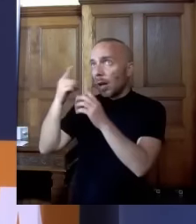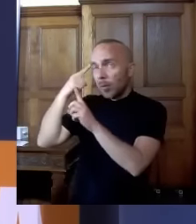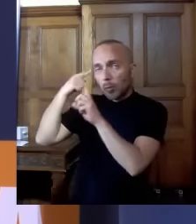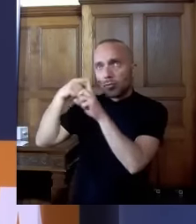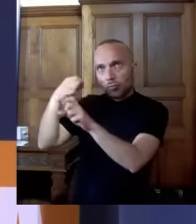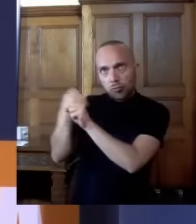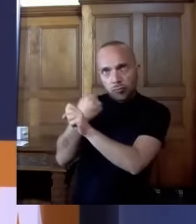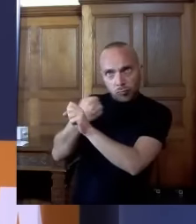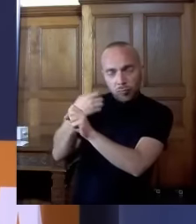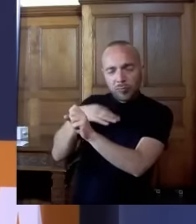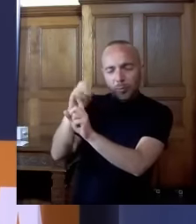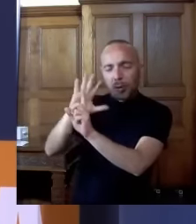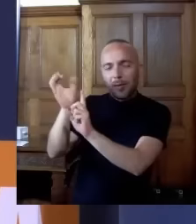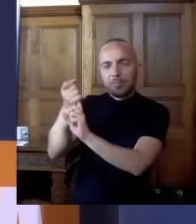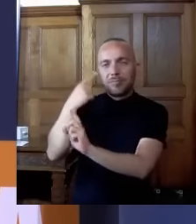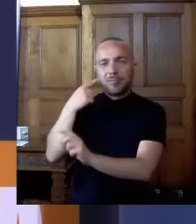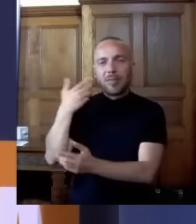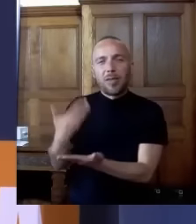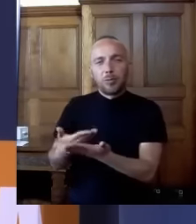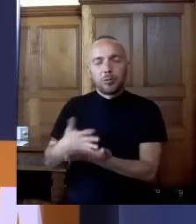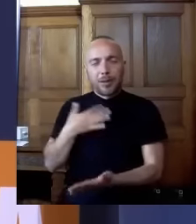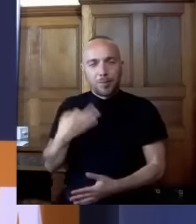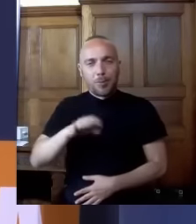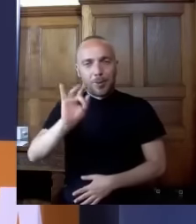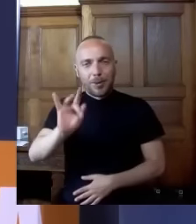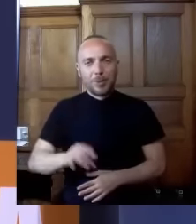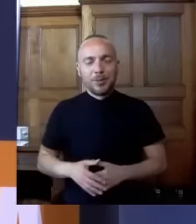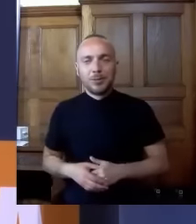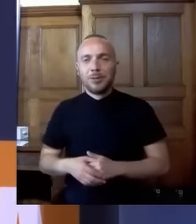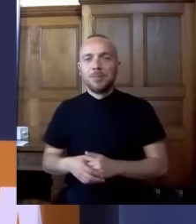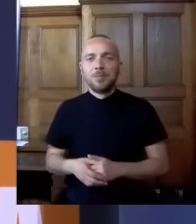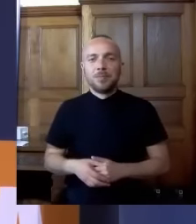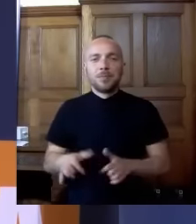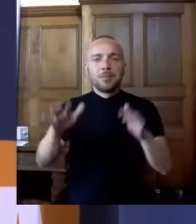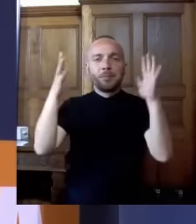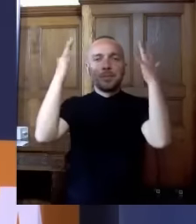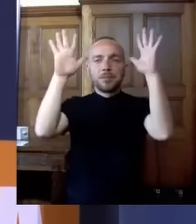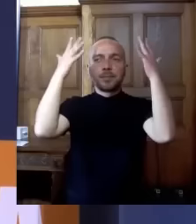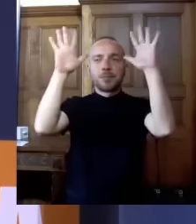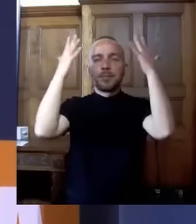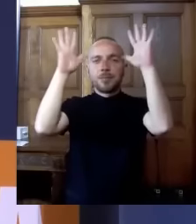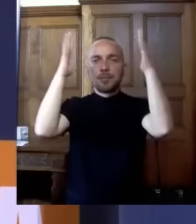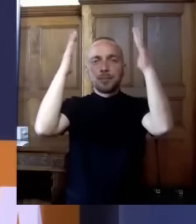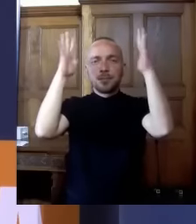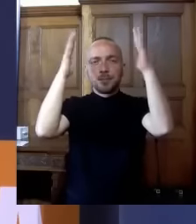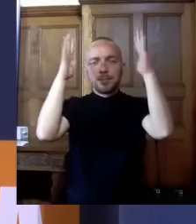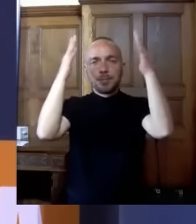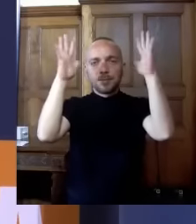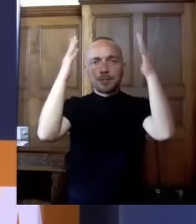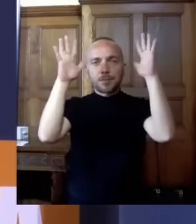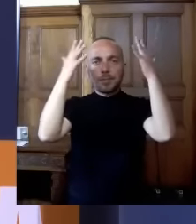convencida de que vamos a volver a demostrar que si se puede Muchas gracias os dejo compañeros y